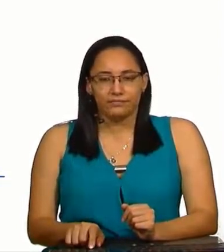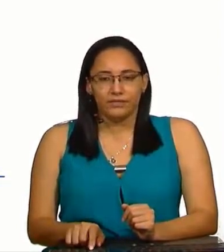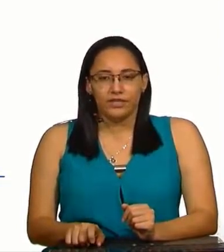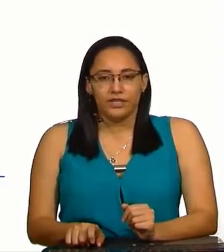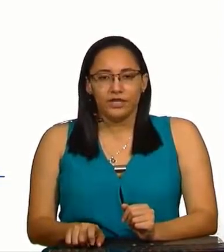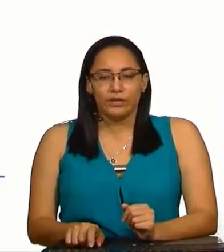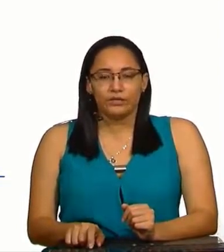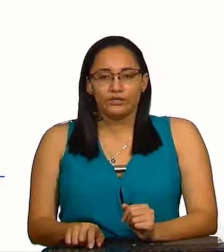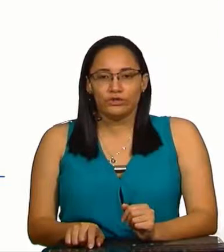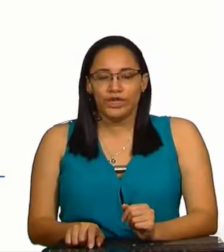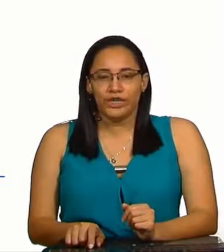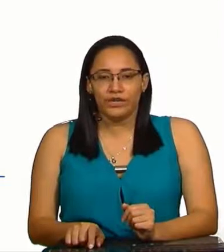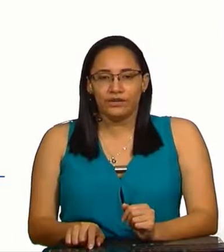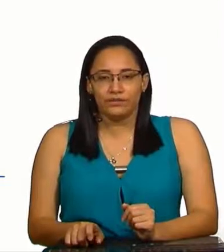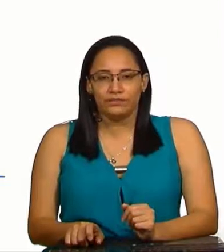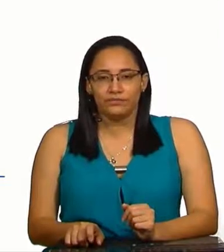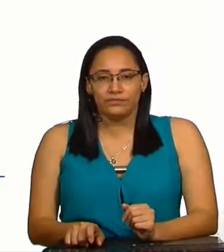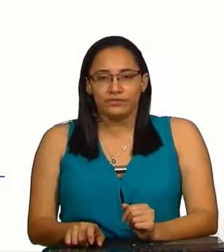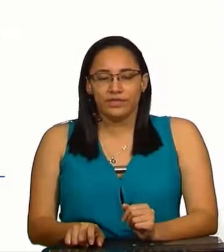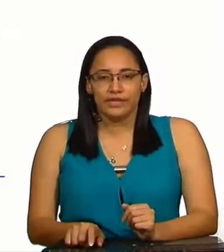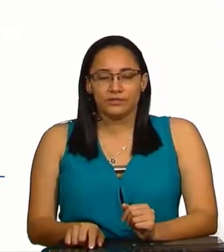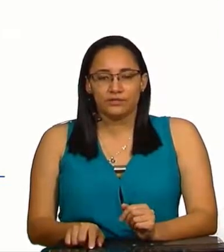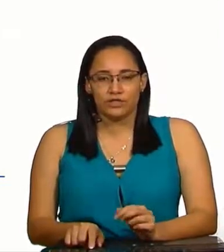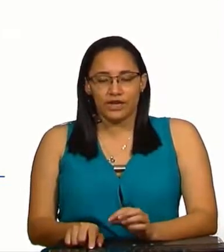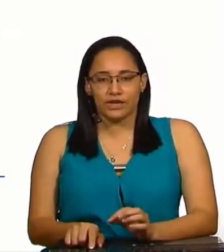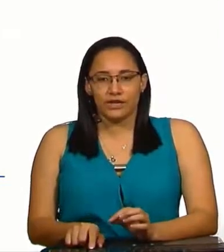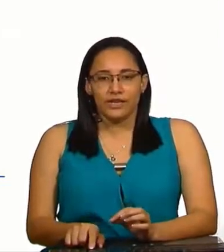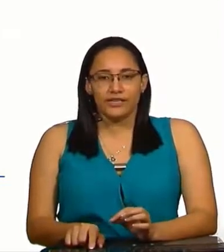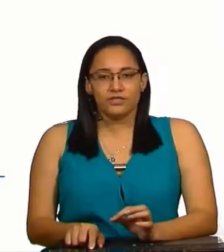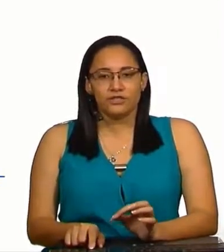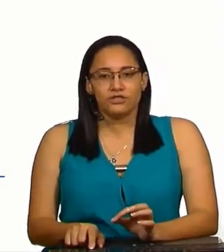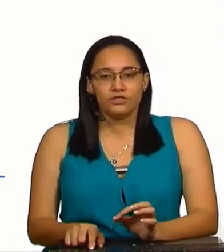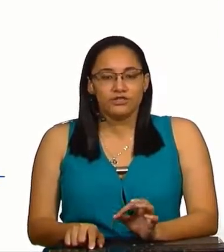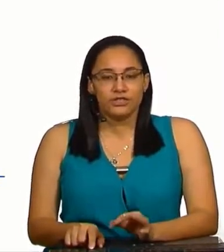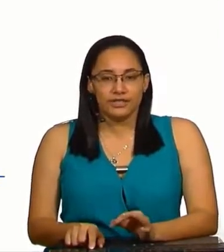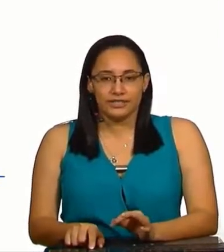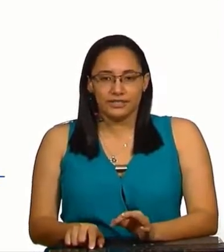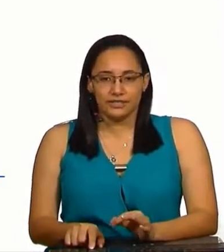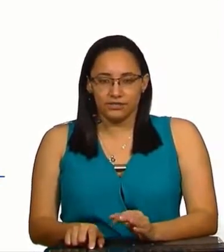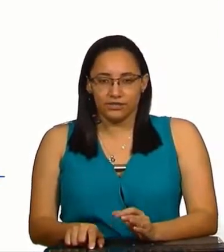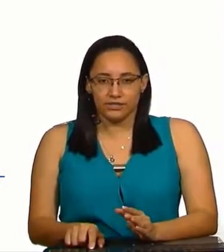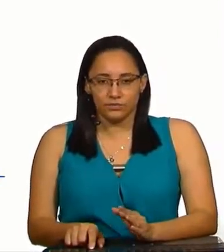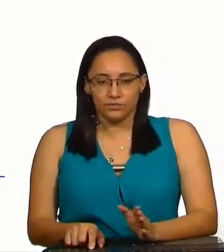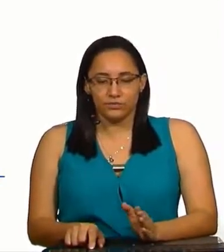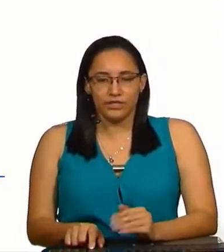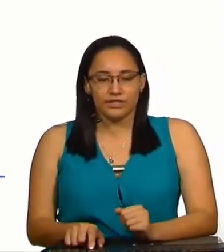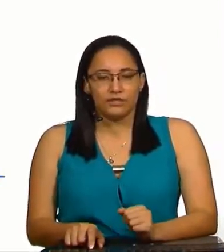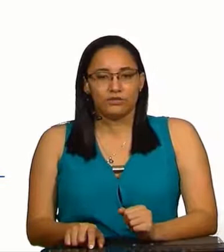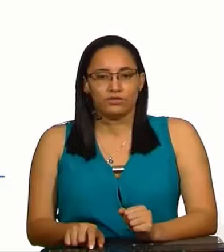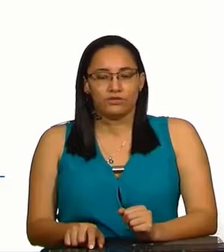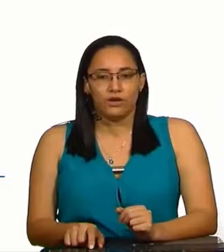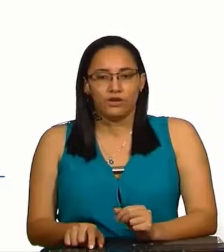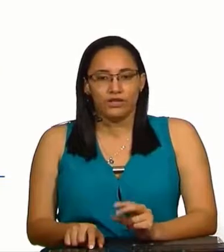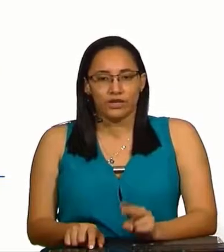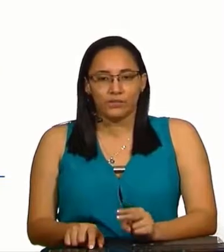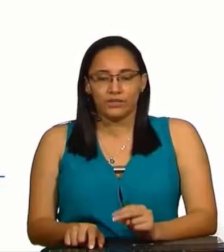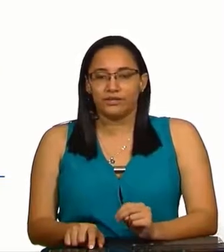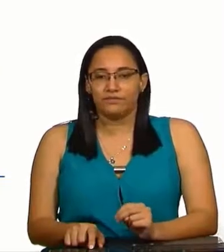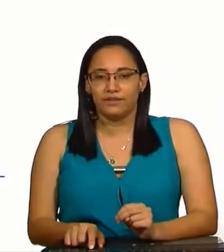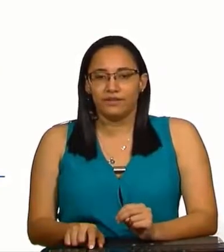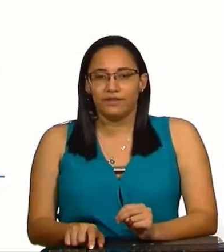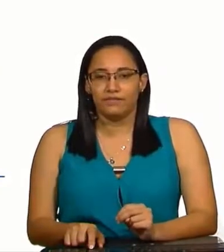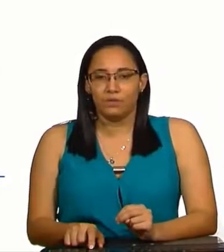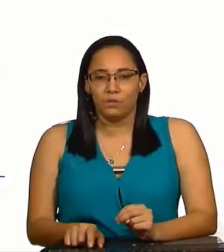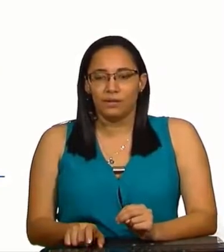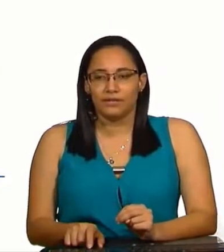ver, y luego to hear, escuchar. Esos solo son tres sentidos que estamos utilizando nosotros ahorita. Recuerden